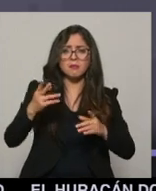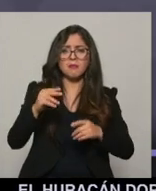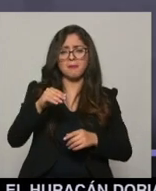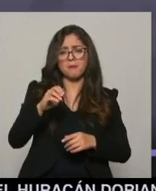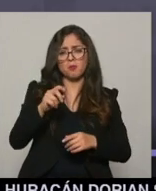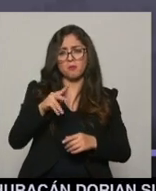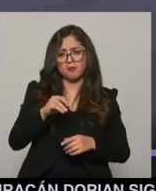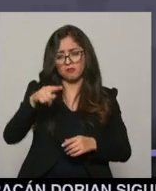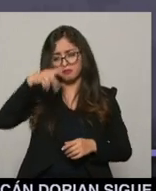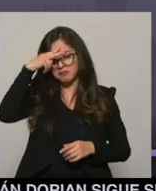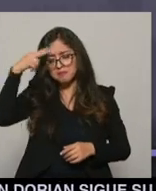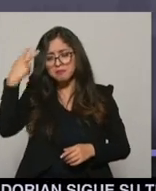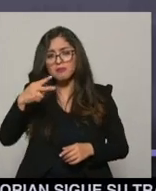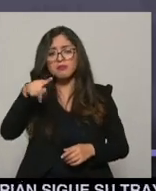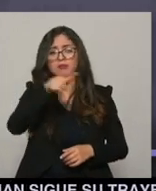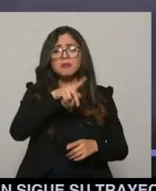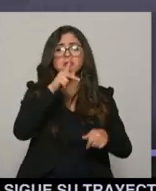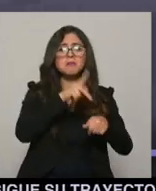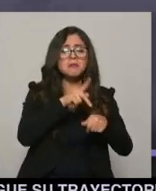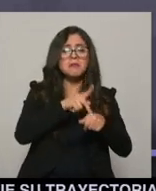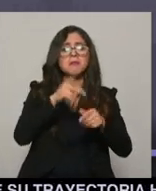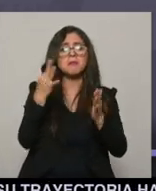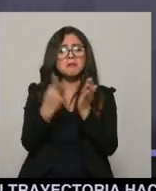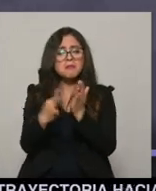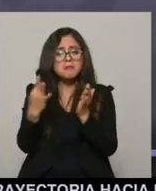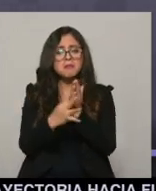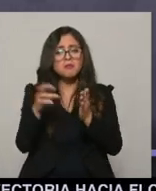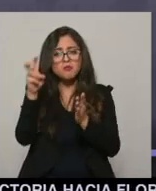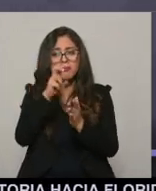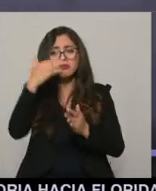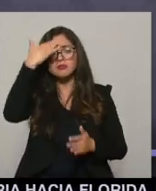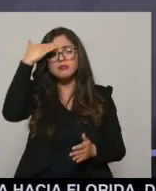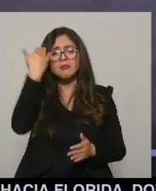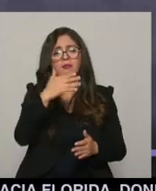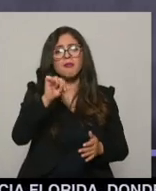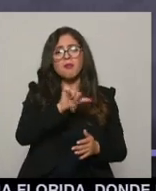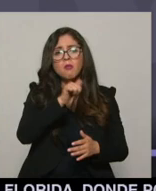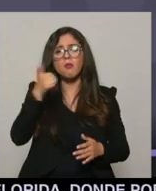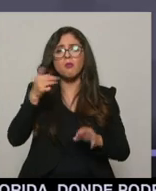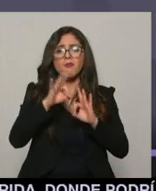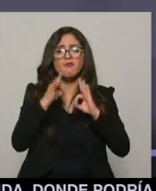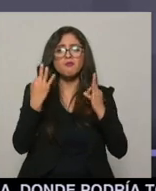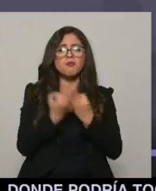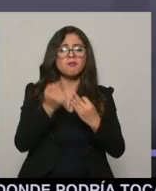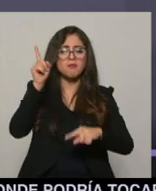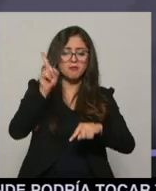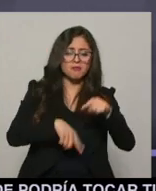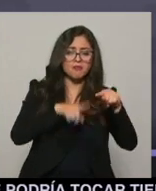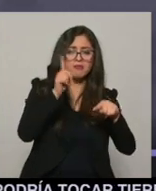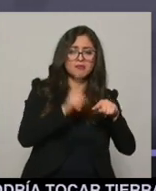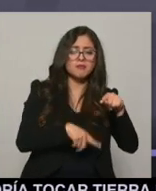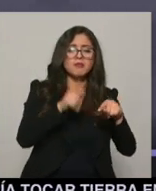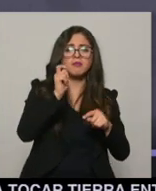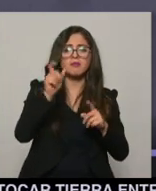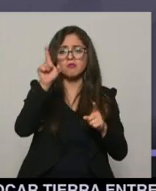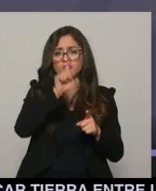metal, principalmente los materiales afectados, y sabemos que hay técnicas para poder retirar todas